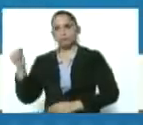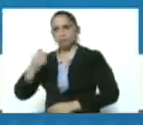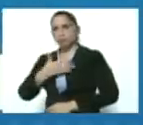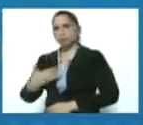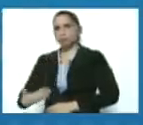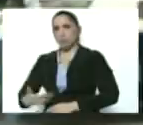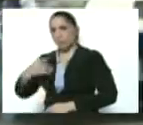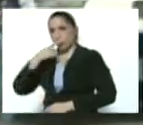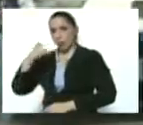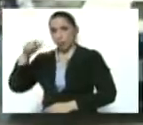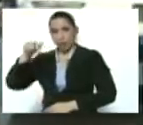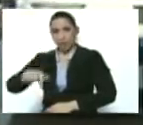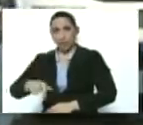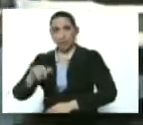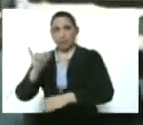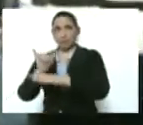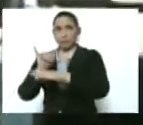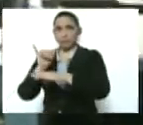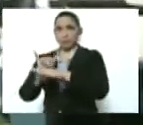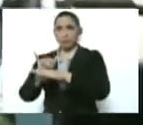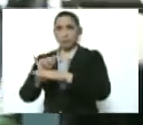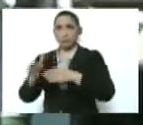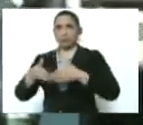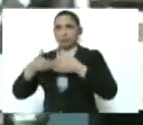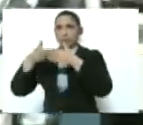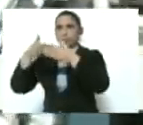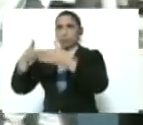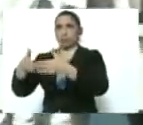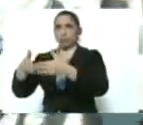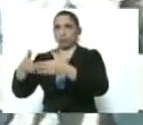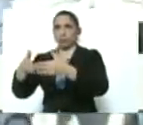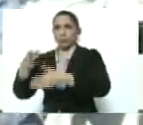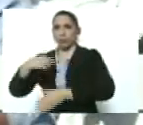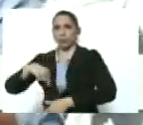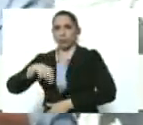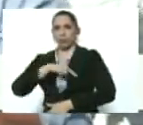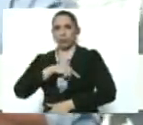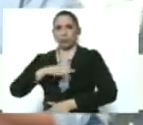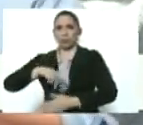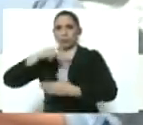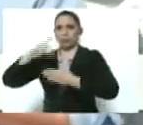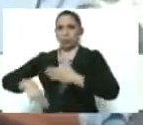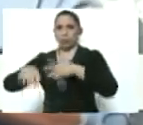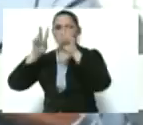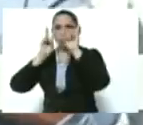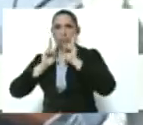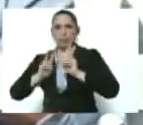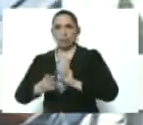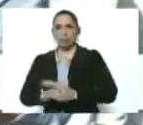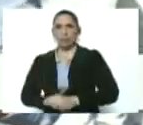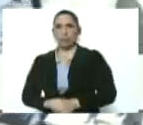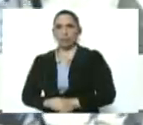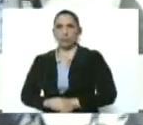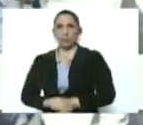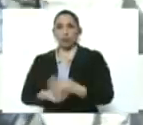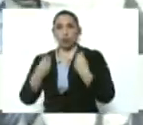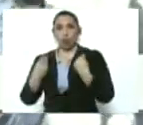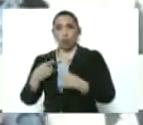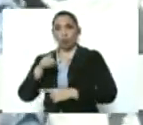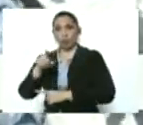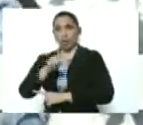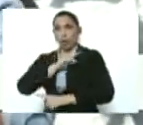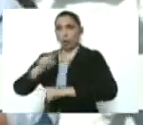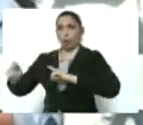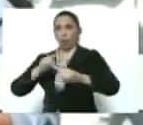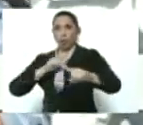desde la cumaná marinera y mariscala estamos en el plan de desinfección tal como usted lo ordenado a